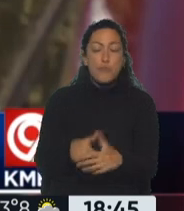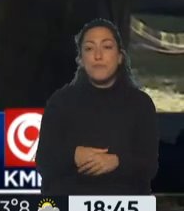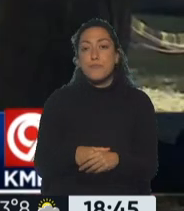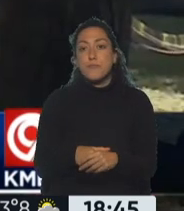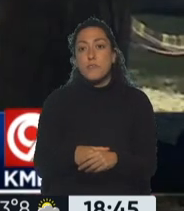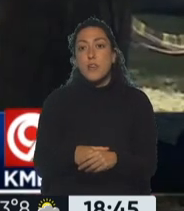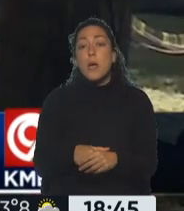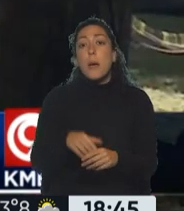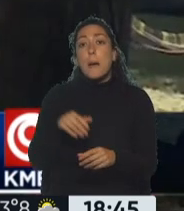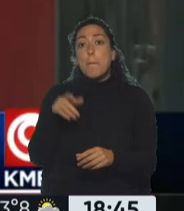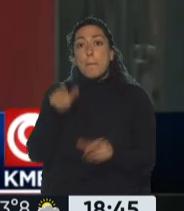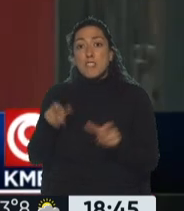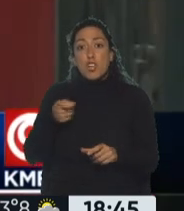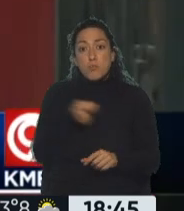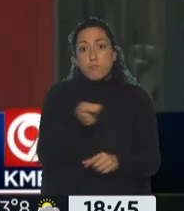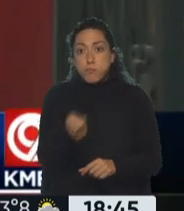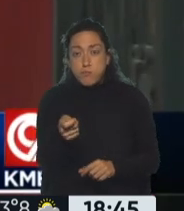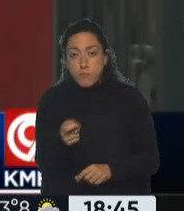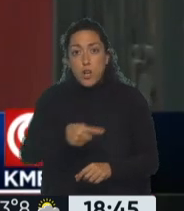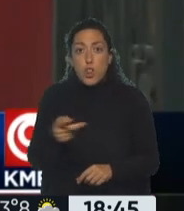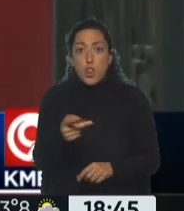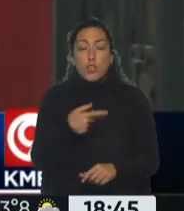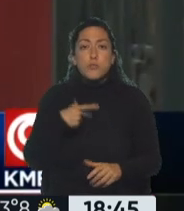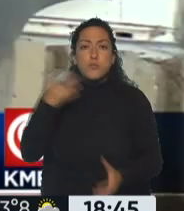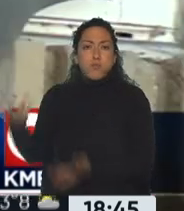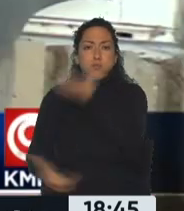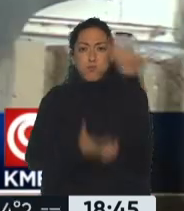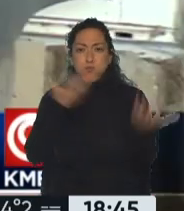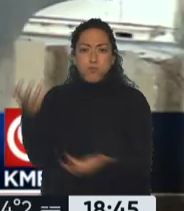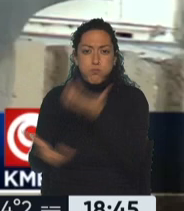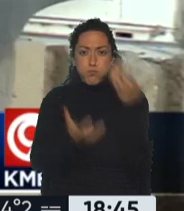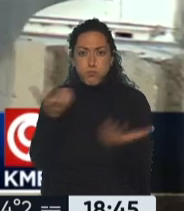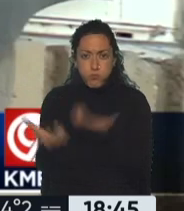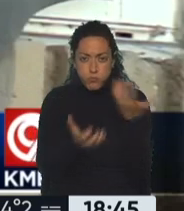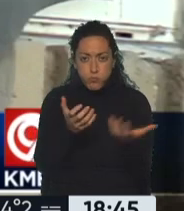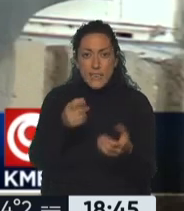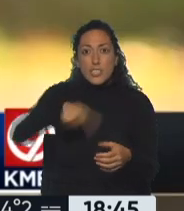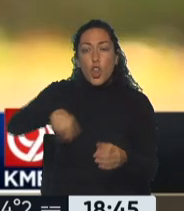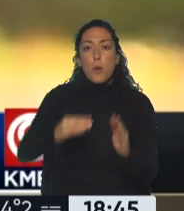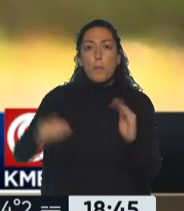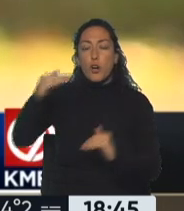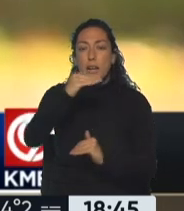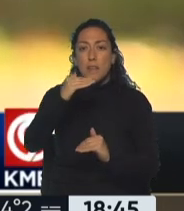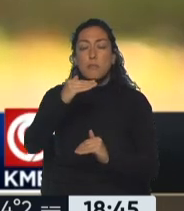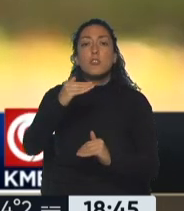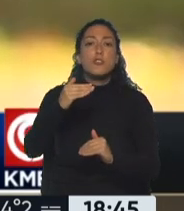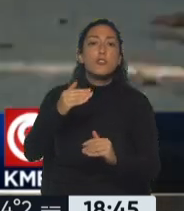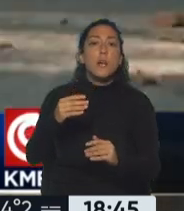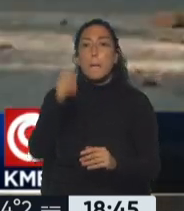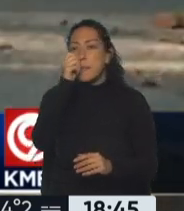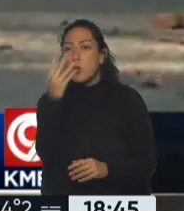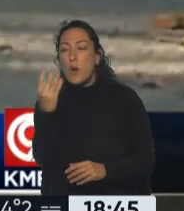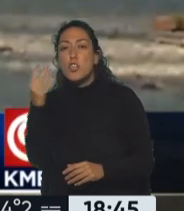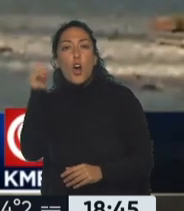ataque de los agregadores incendiaron la vivienda donde estaban las dos estudiantes de posgrado Camila vergelsen 24